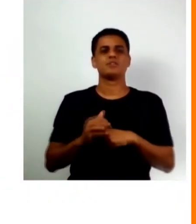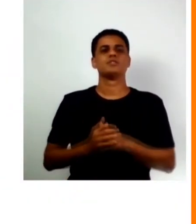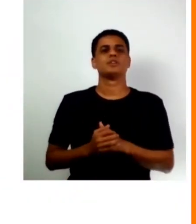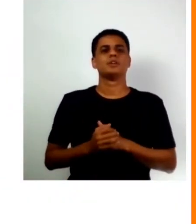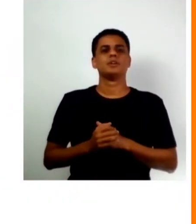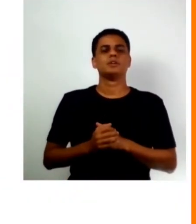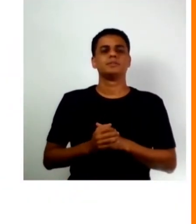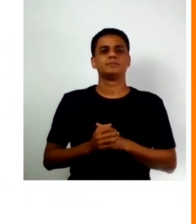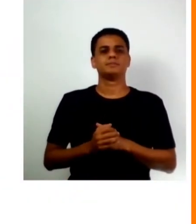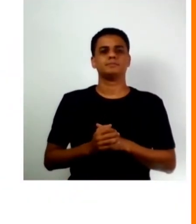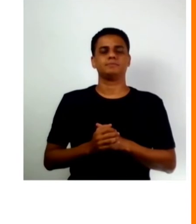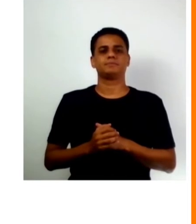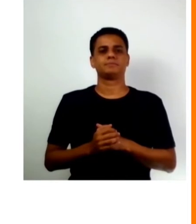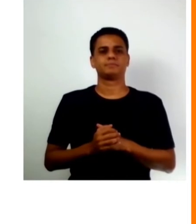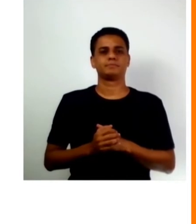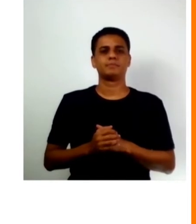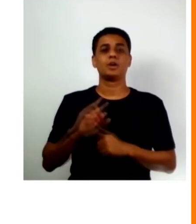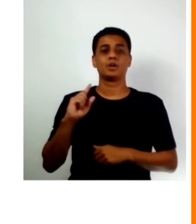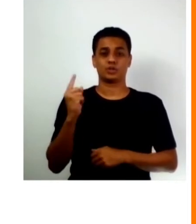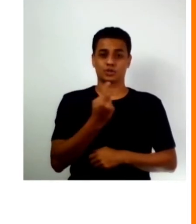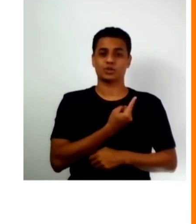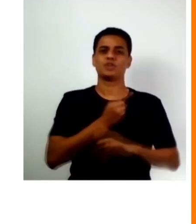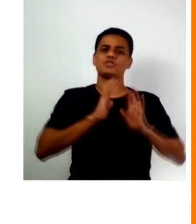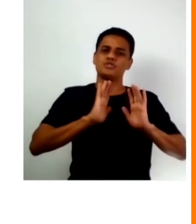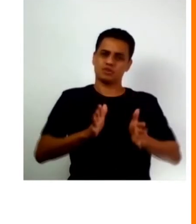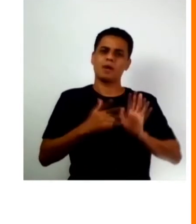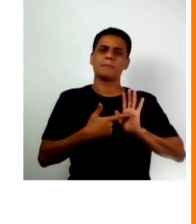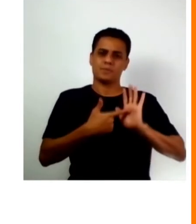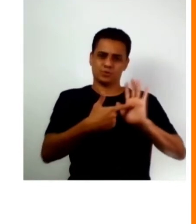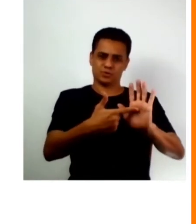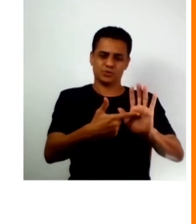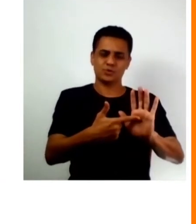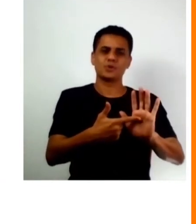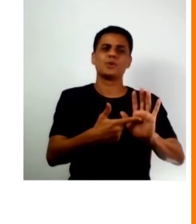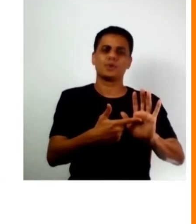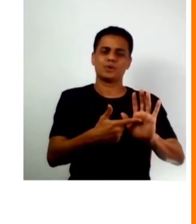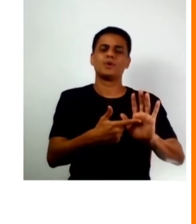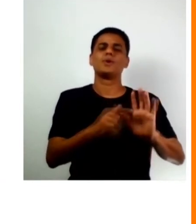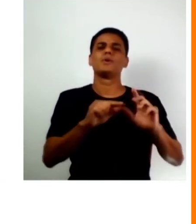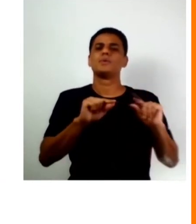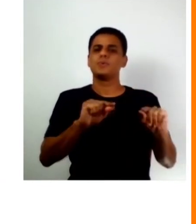hemos evidenciado a existencia de